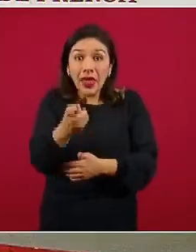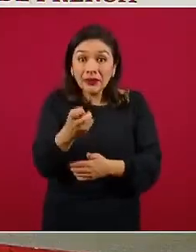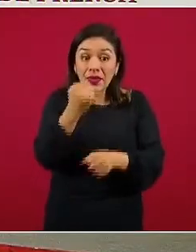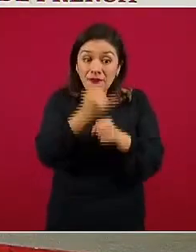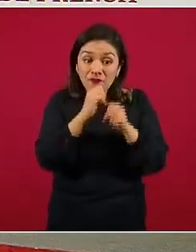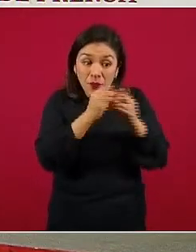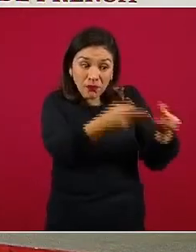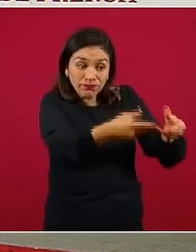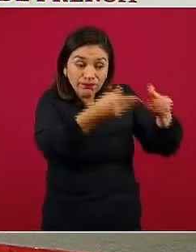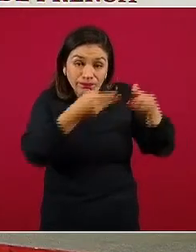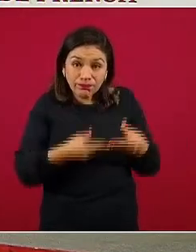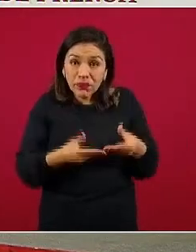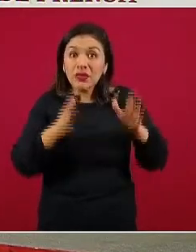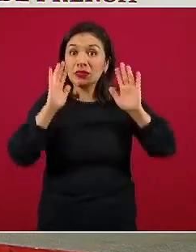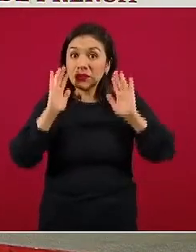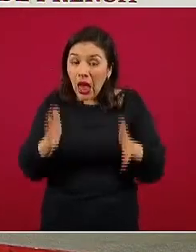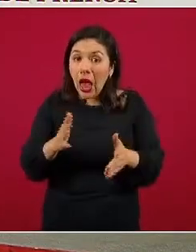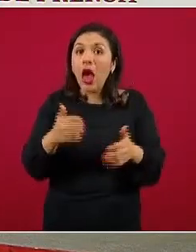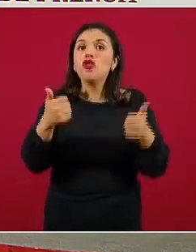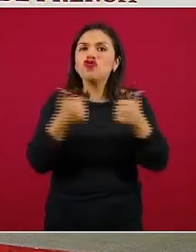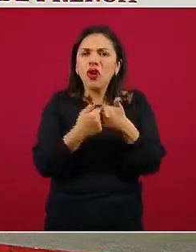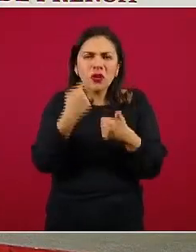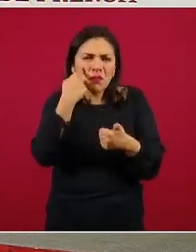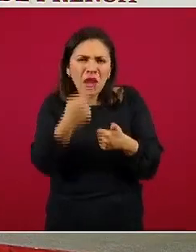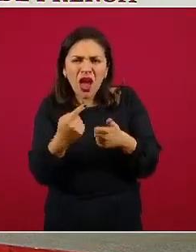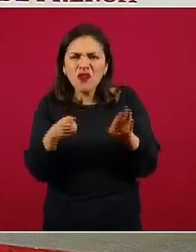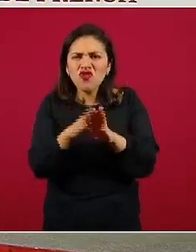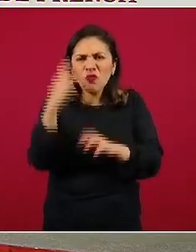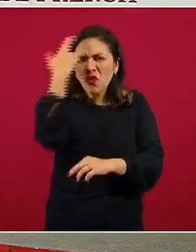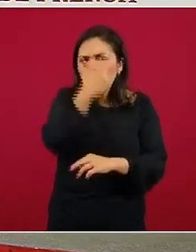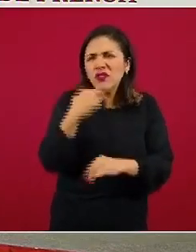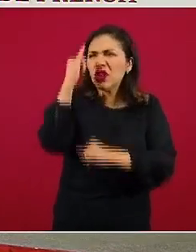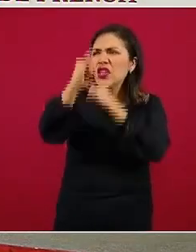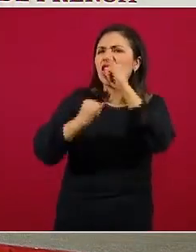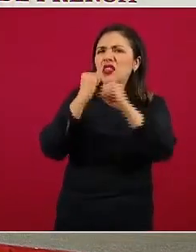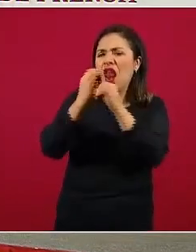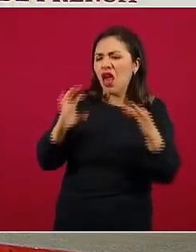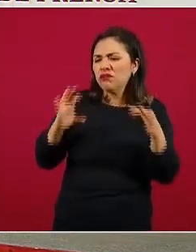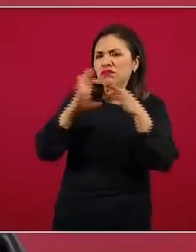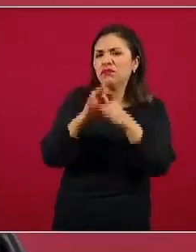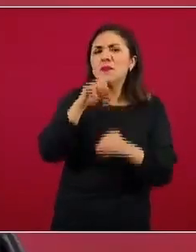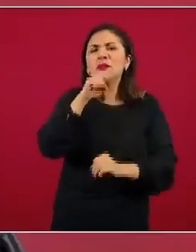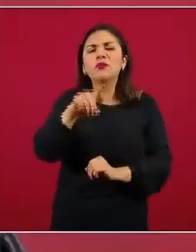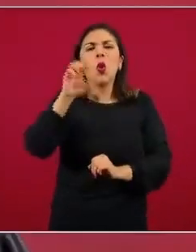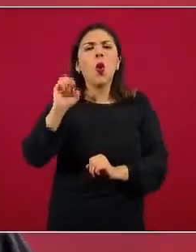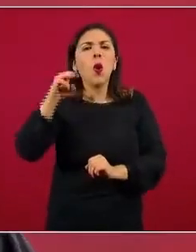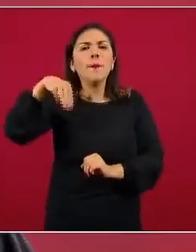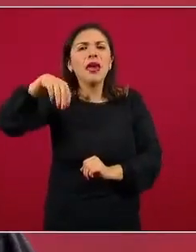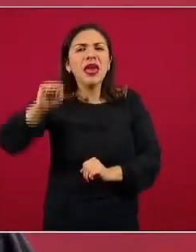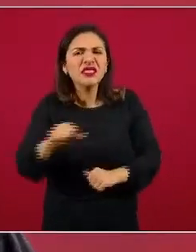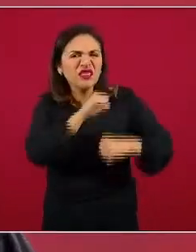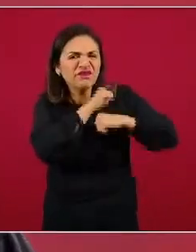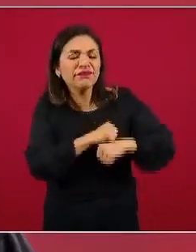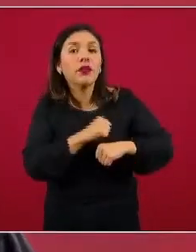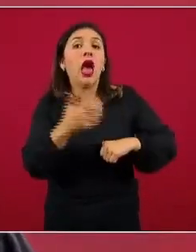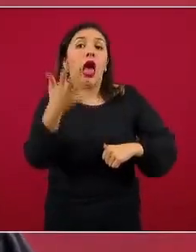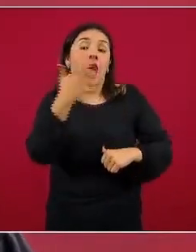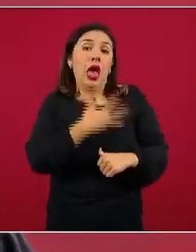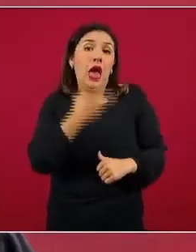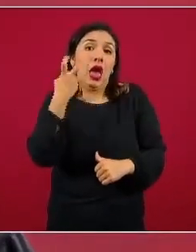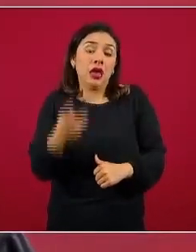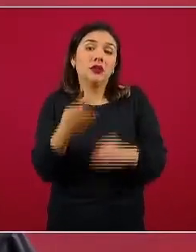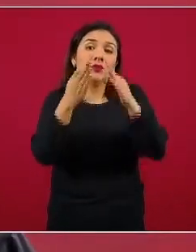esa información y en base un poco también a la correlación de estos organismos internacionales, la misma Organización Mundial de la Salud tendrá un